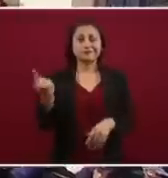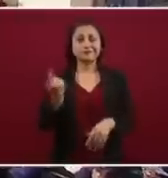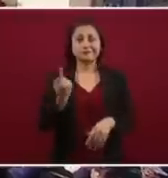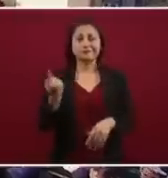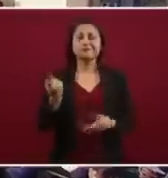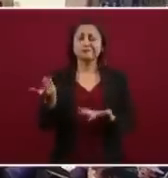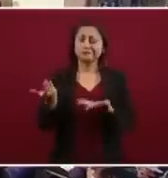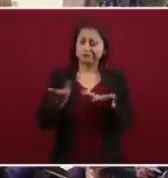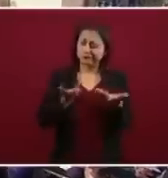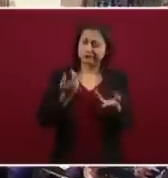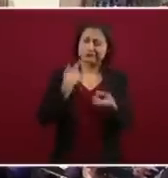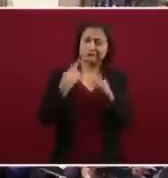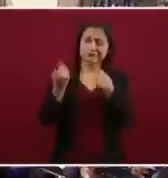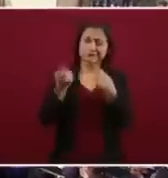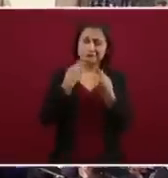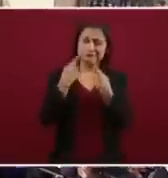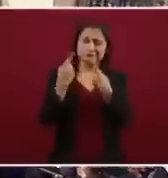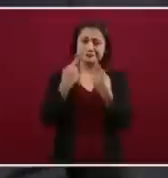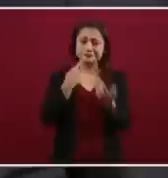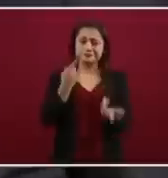dialogue, que